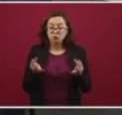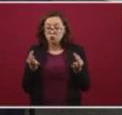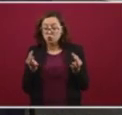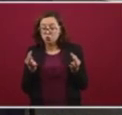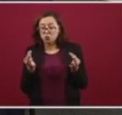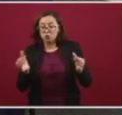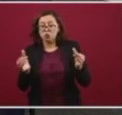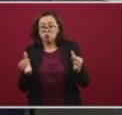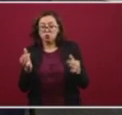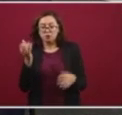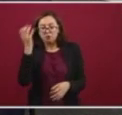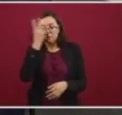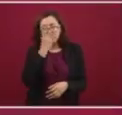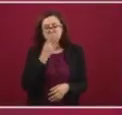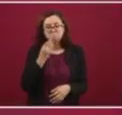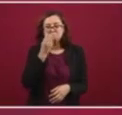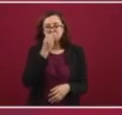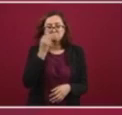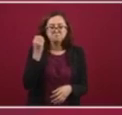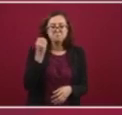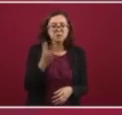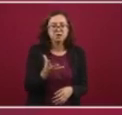preciosos,